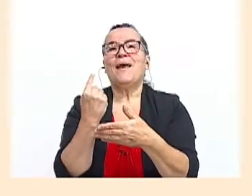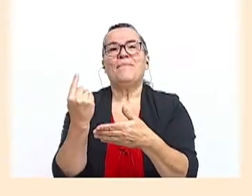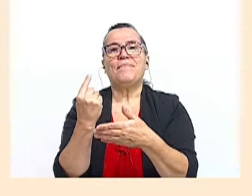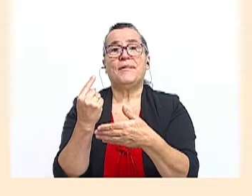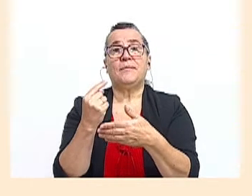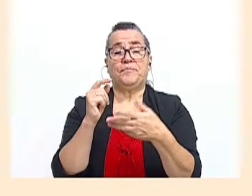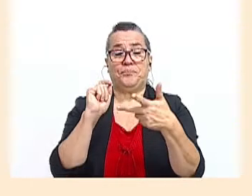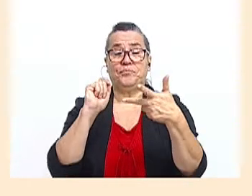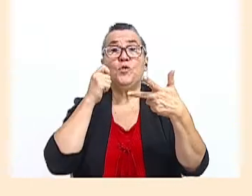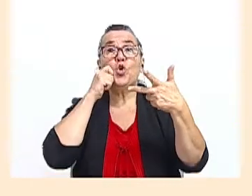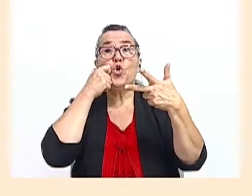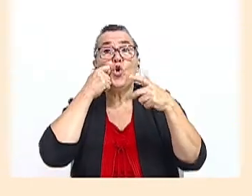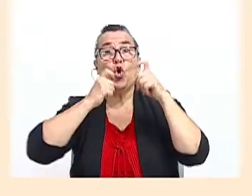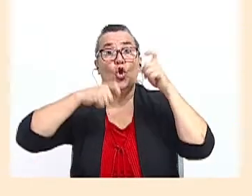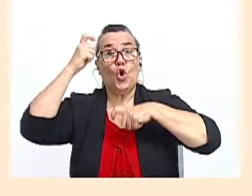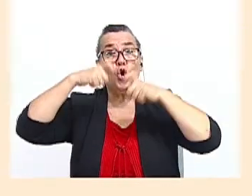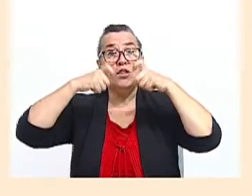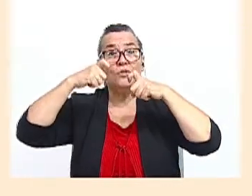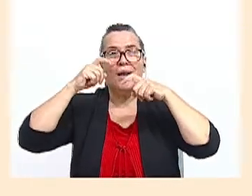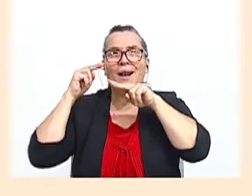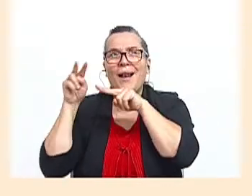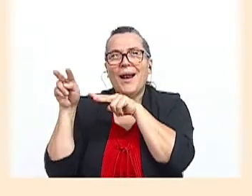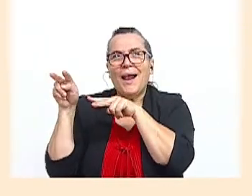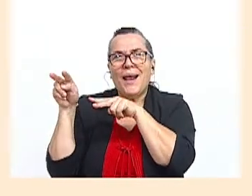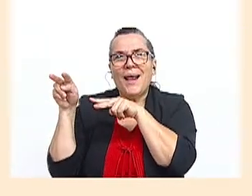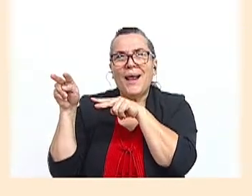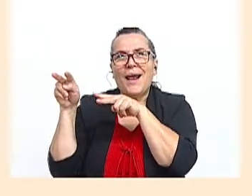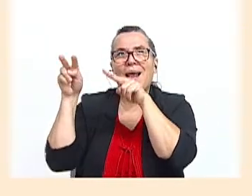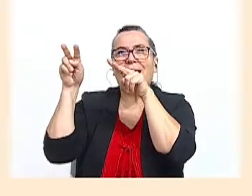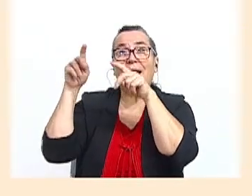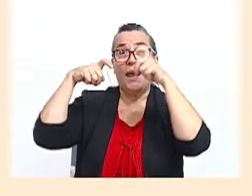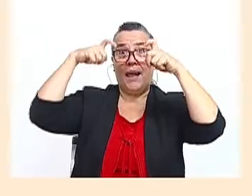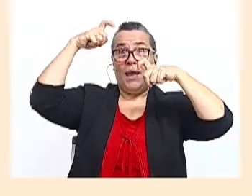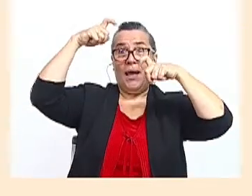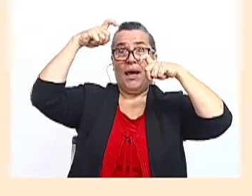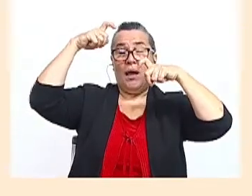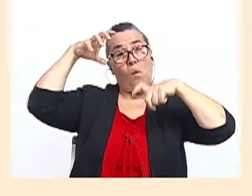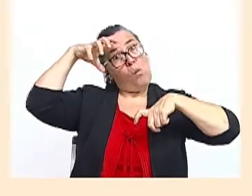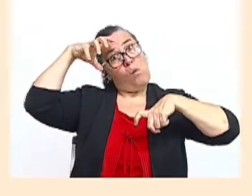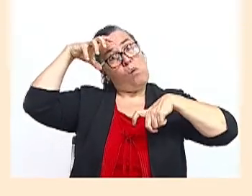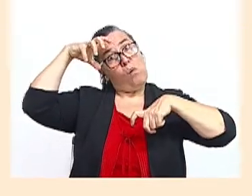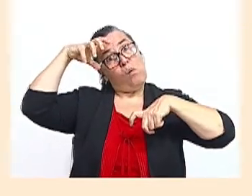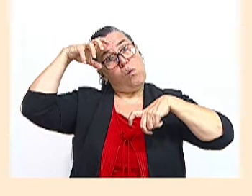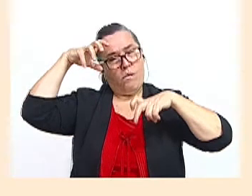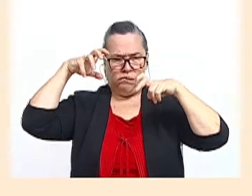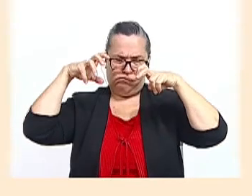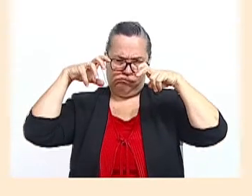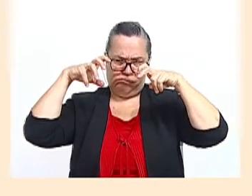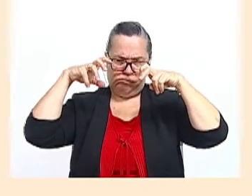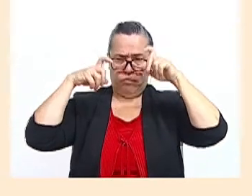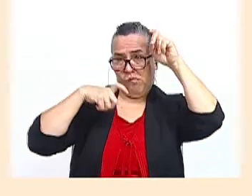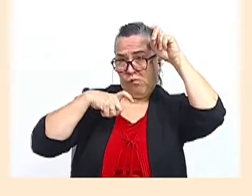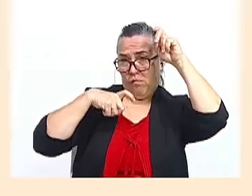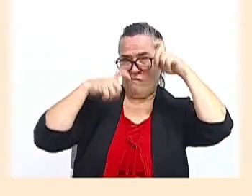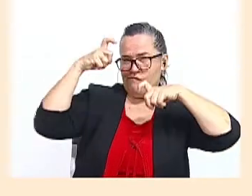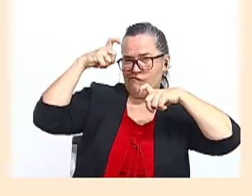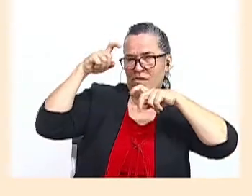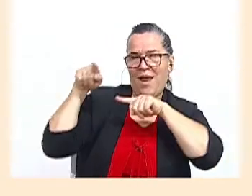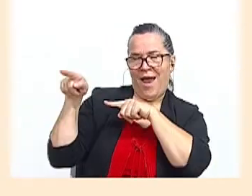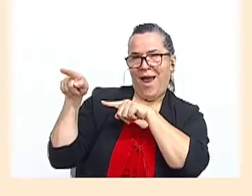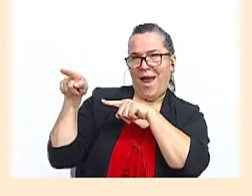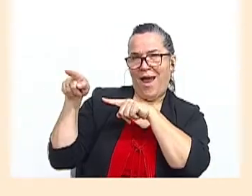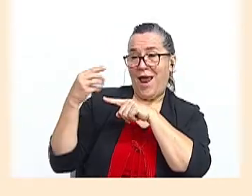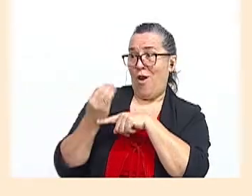código gestual lo pudimos ver en las expresiones que a través de la mirada muestra nuestro personaje joven.